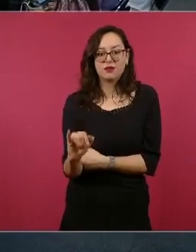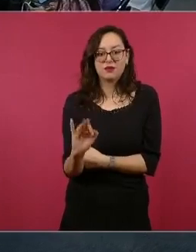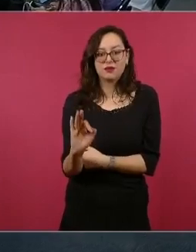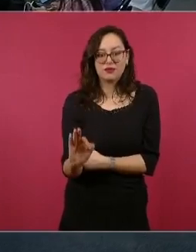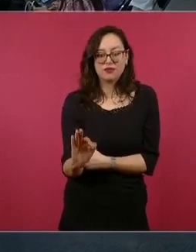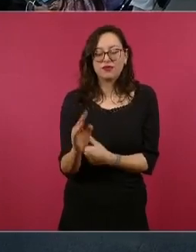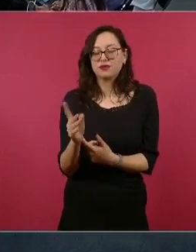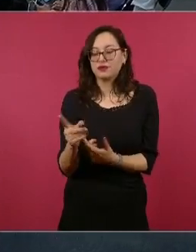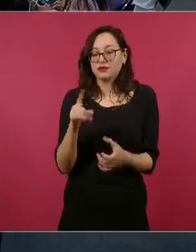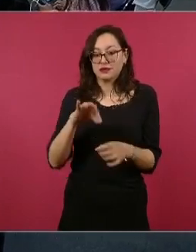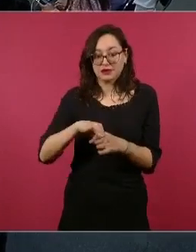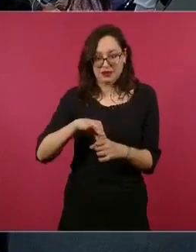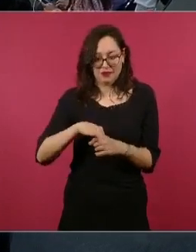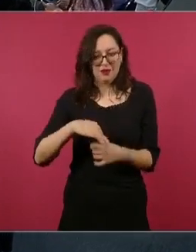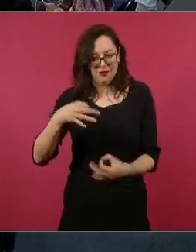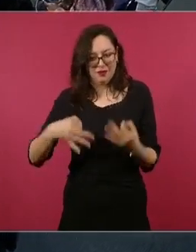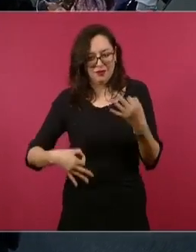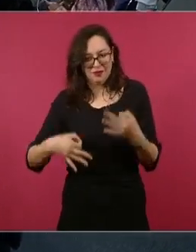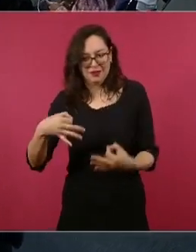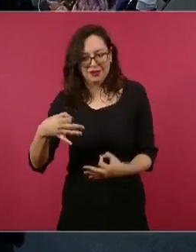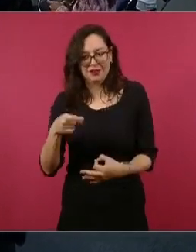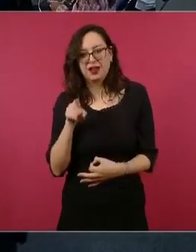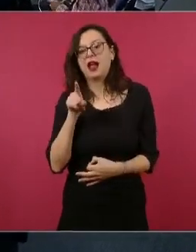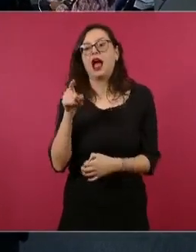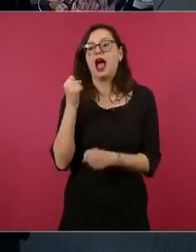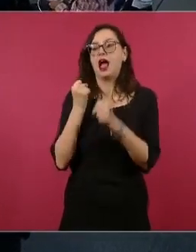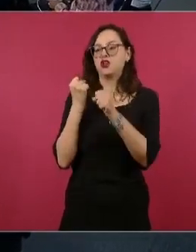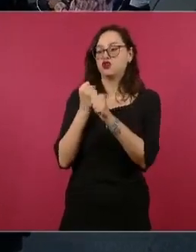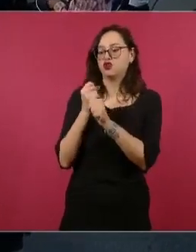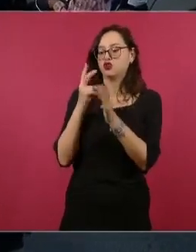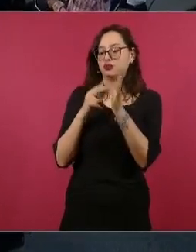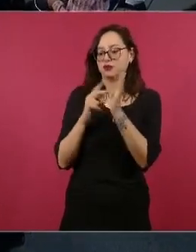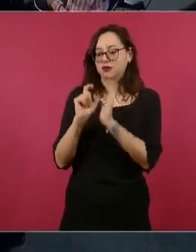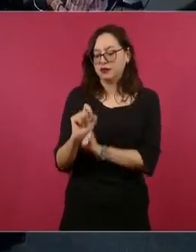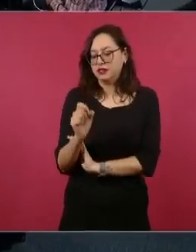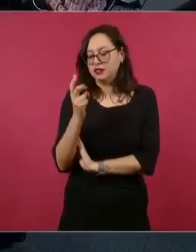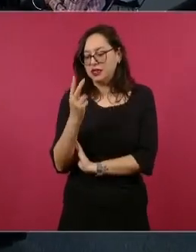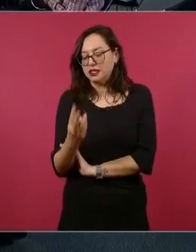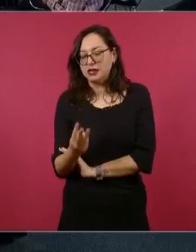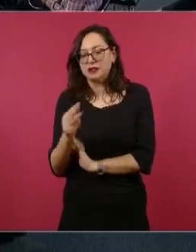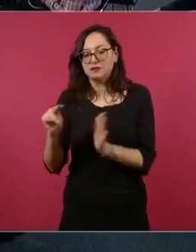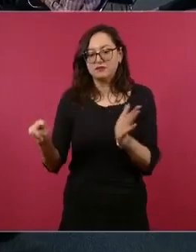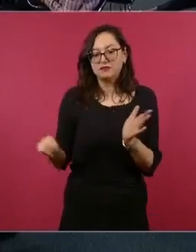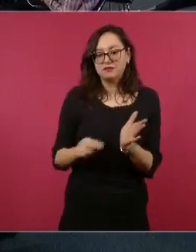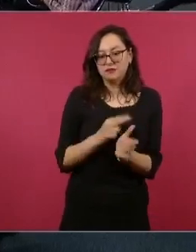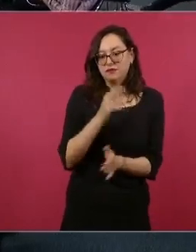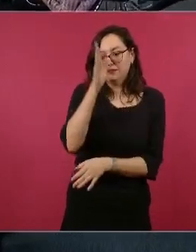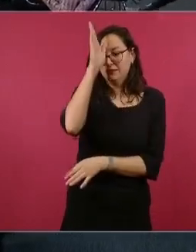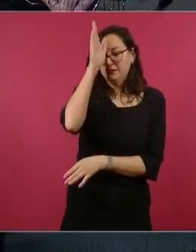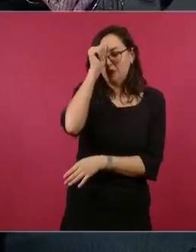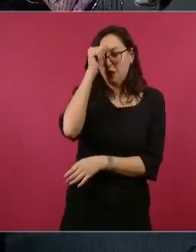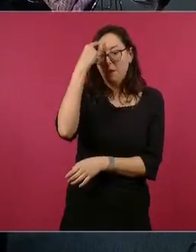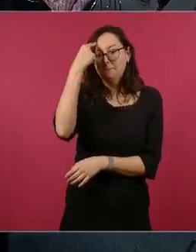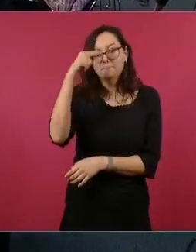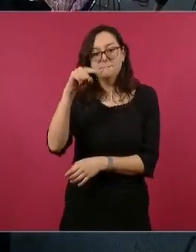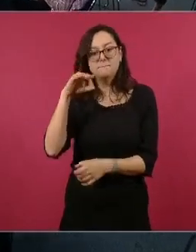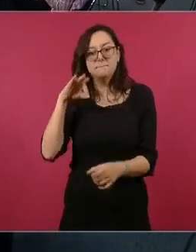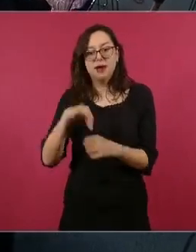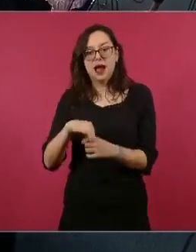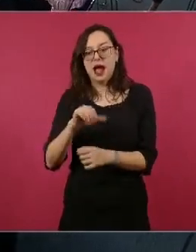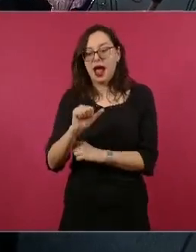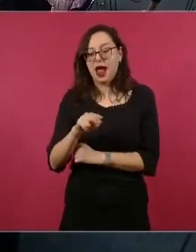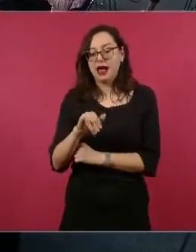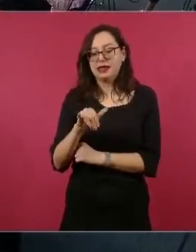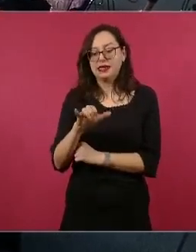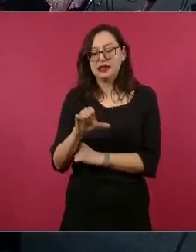Mondragón en octubre de 2023 firmó el Acuerdo Nacional por la Integridad Electoral ANIES se le